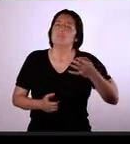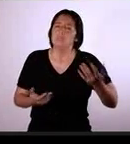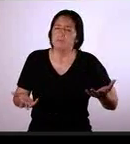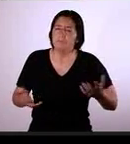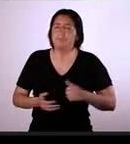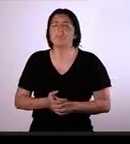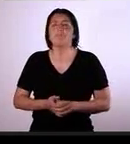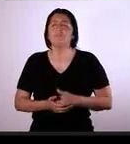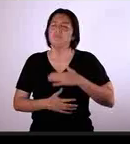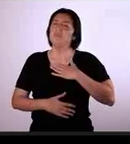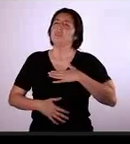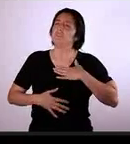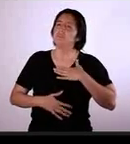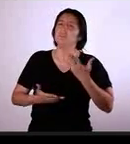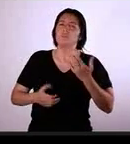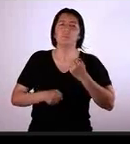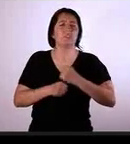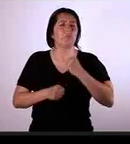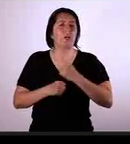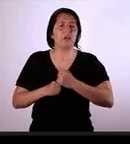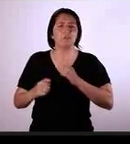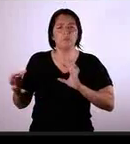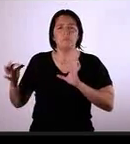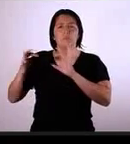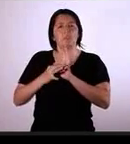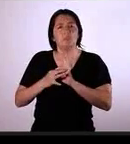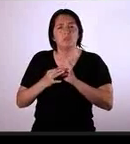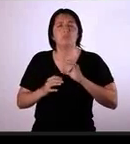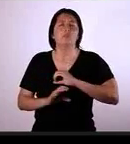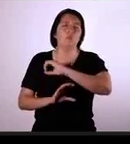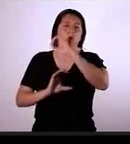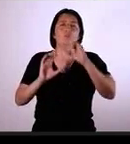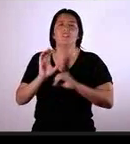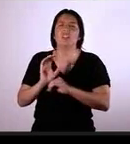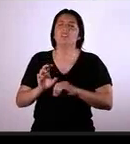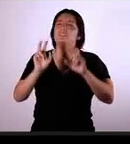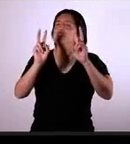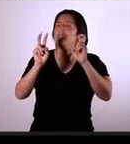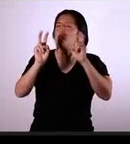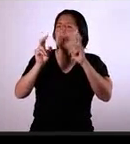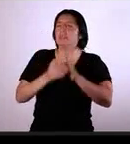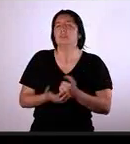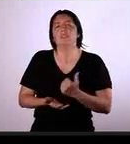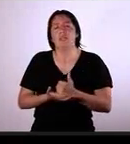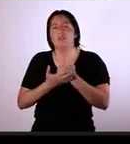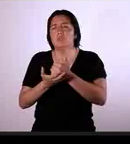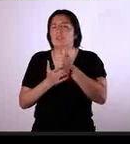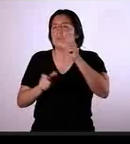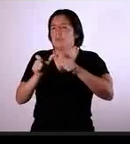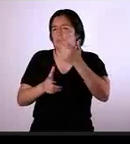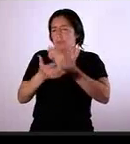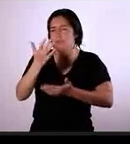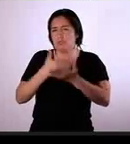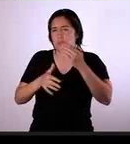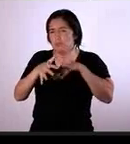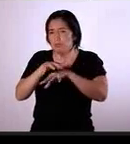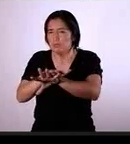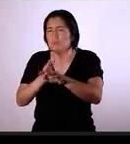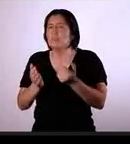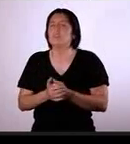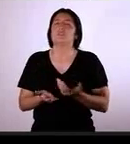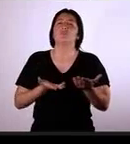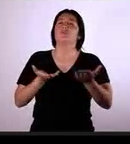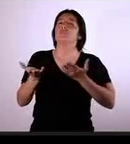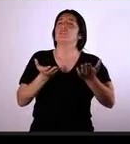muy satisfecho de poder trabajar conjuntamente con CONADIS temas que favorezcan a la inclusión de las personas con discapacidad en